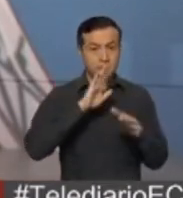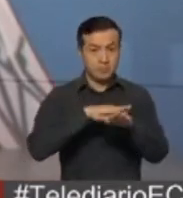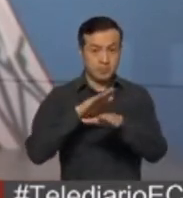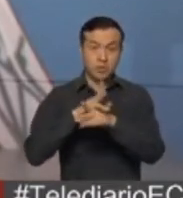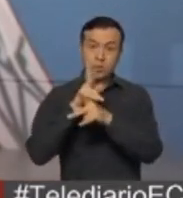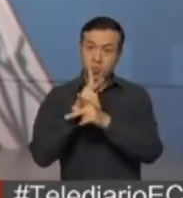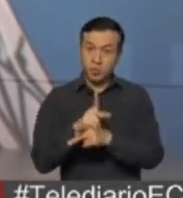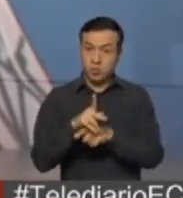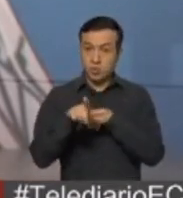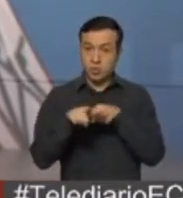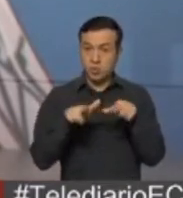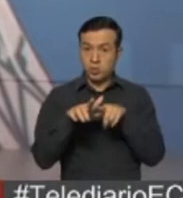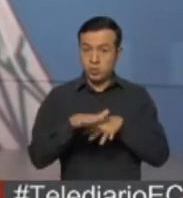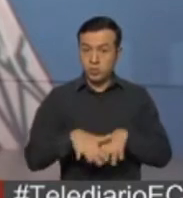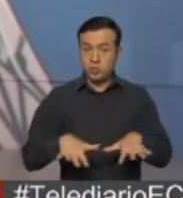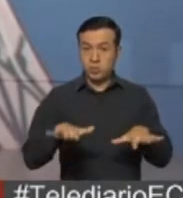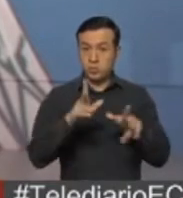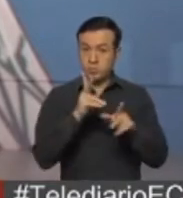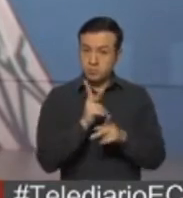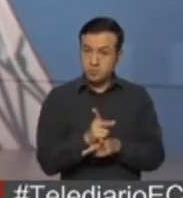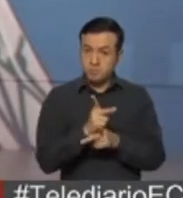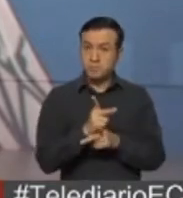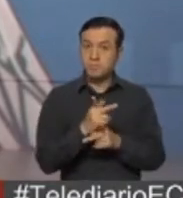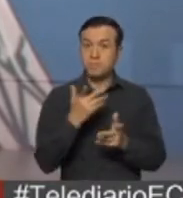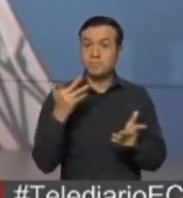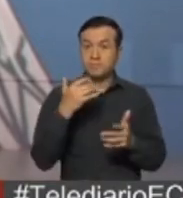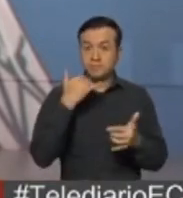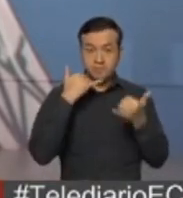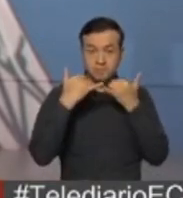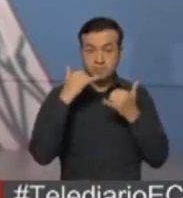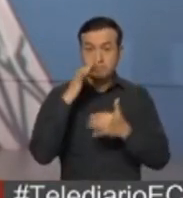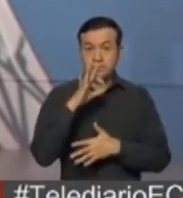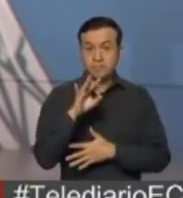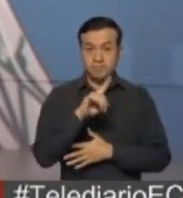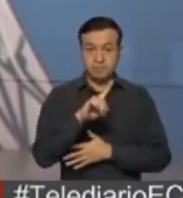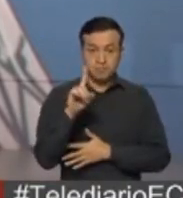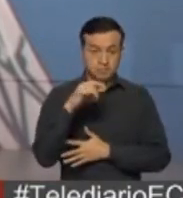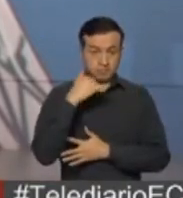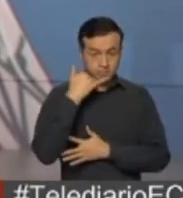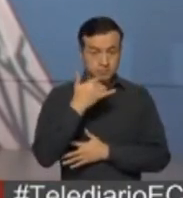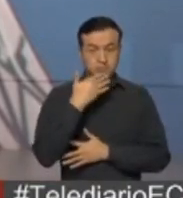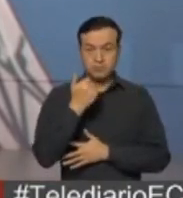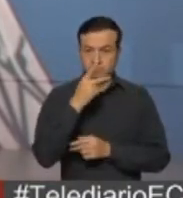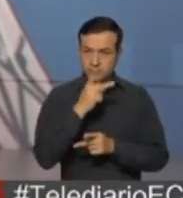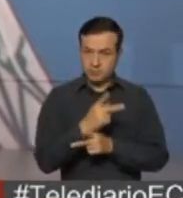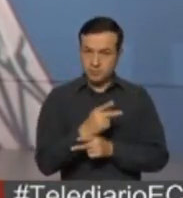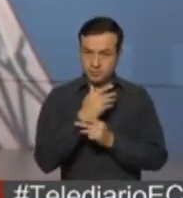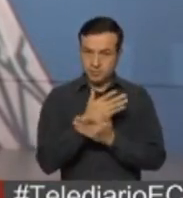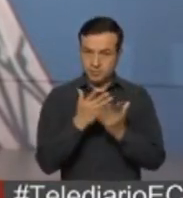cuidar las zonas que se visiten y al buen uso de la línea de emergencias 911.